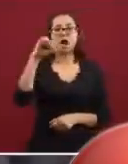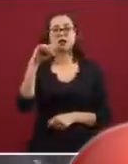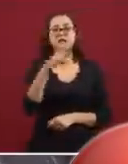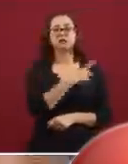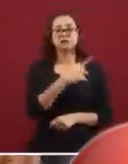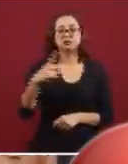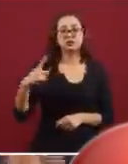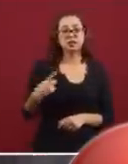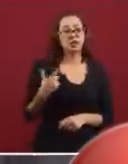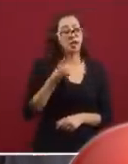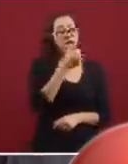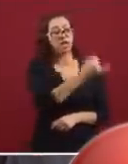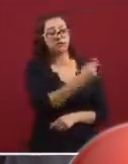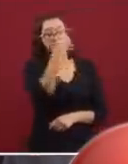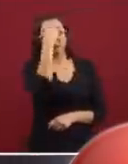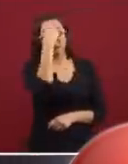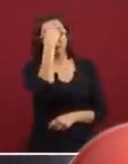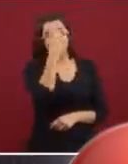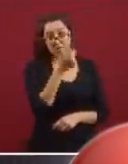Esa era su lógica, ¿no?